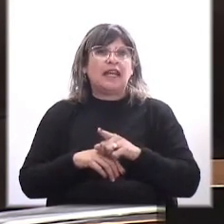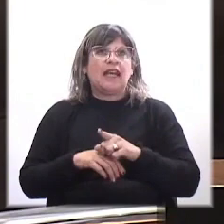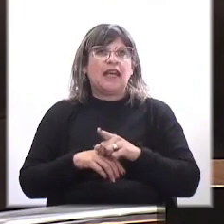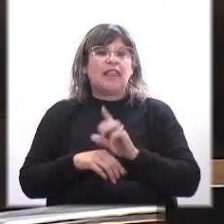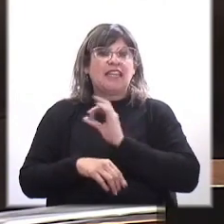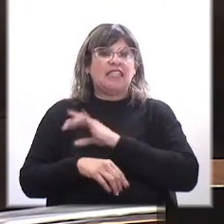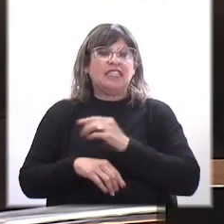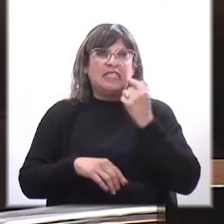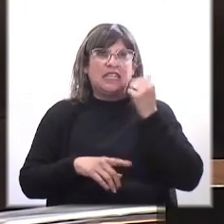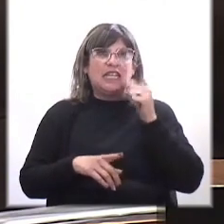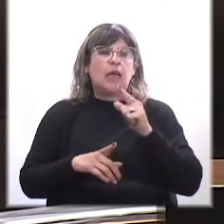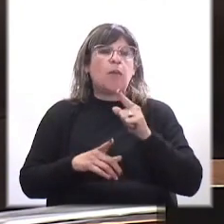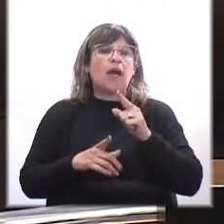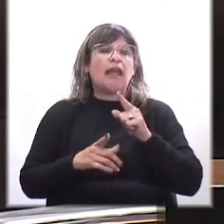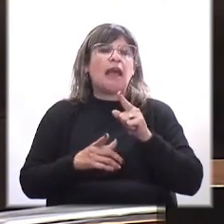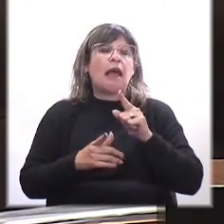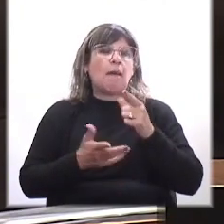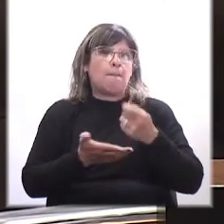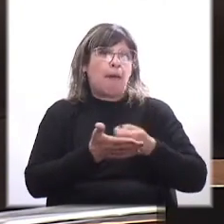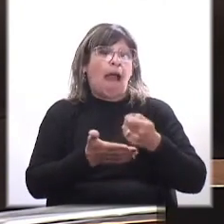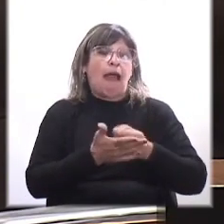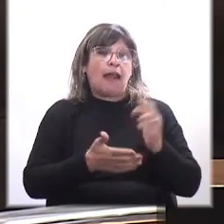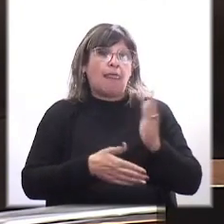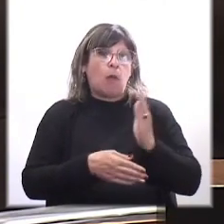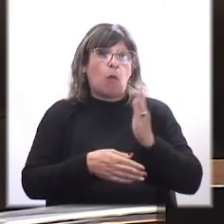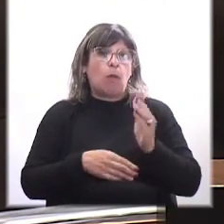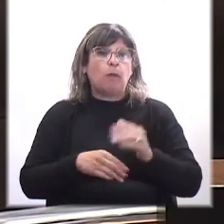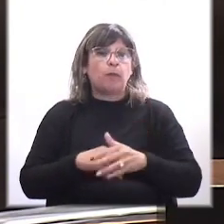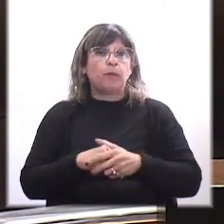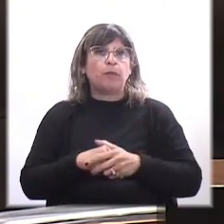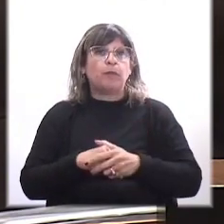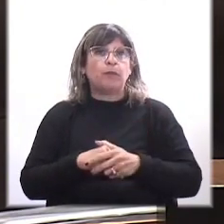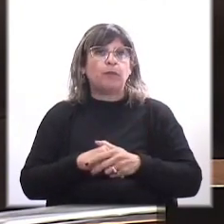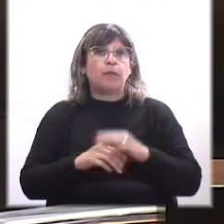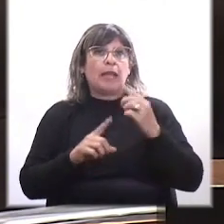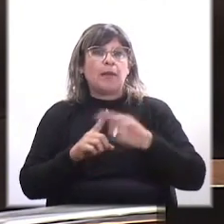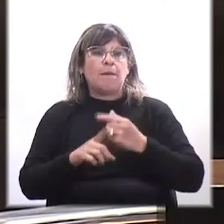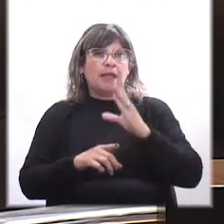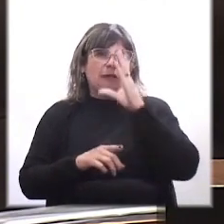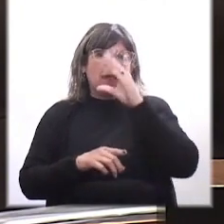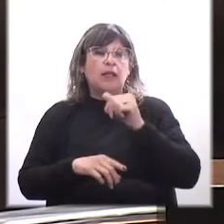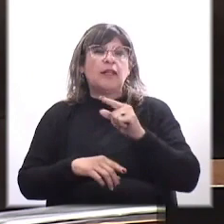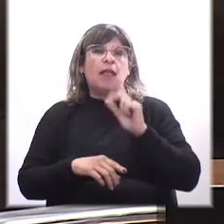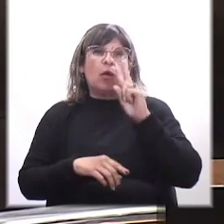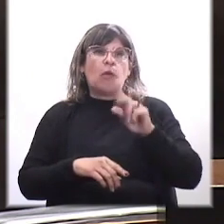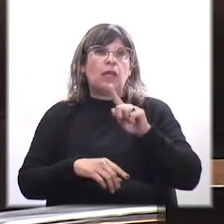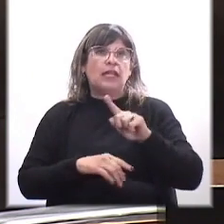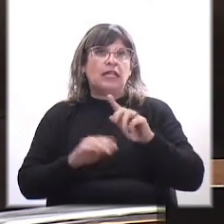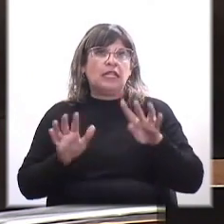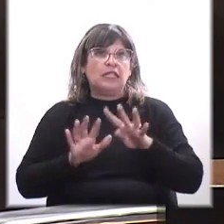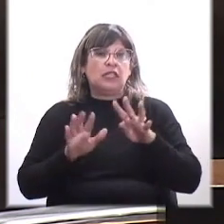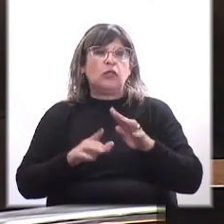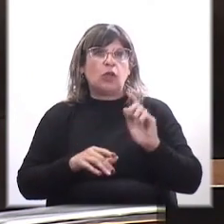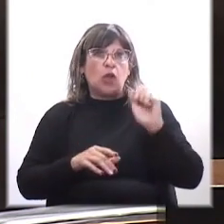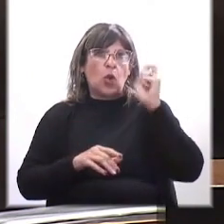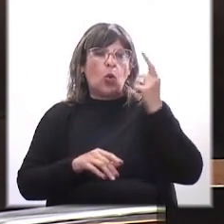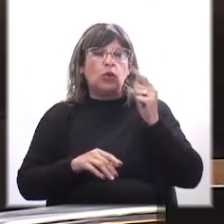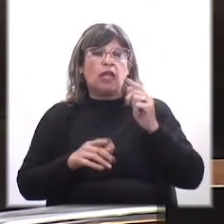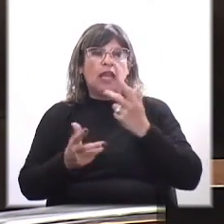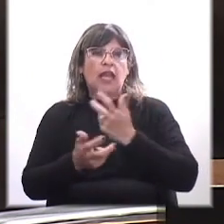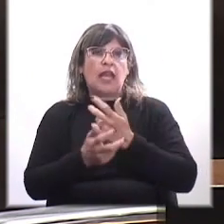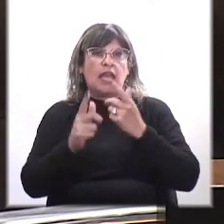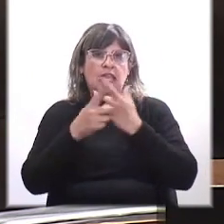el pago de saldos adeudados. En el mes de febrero de 2019, UTE y